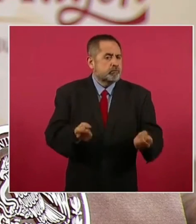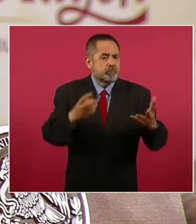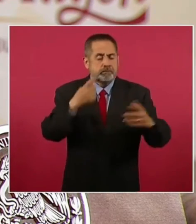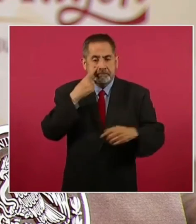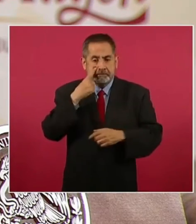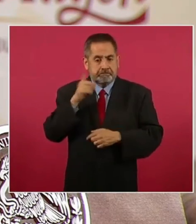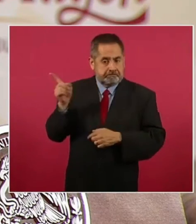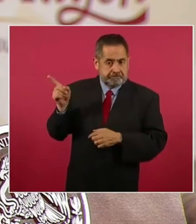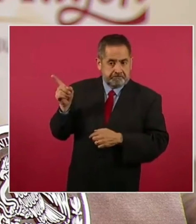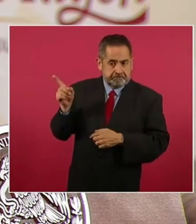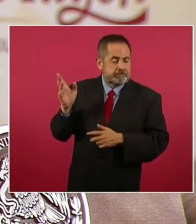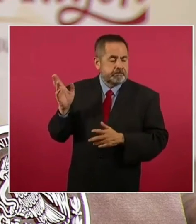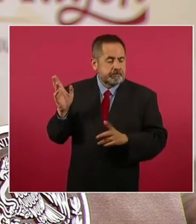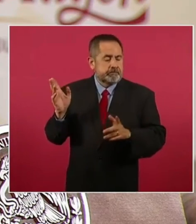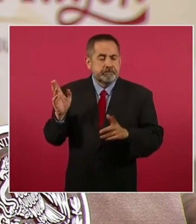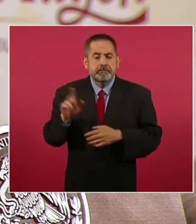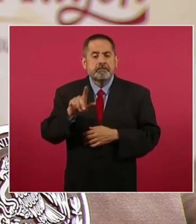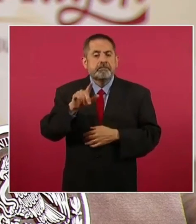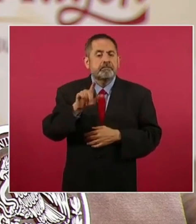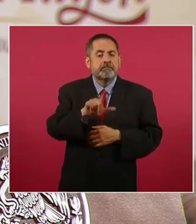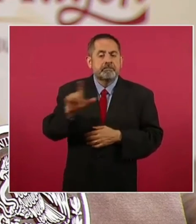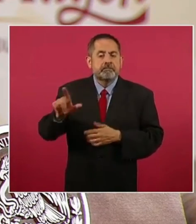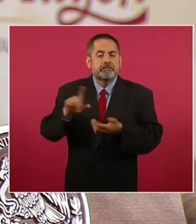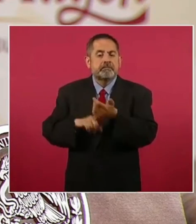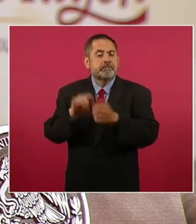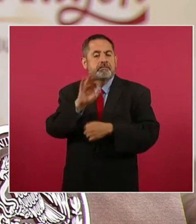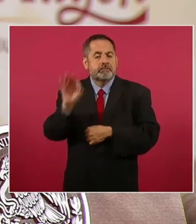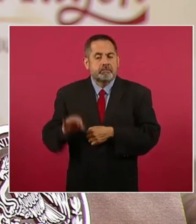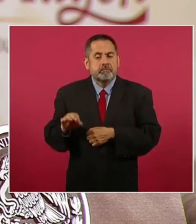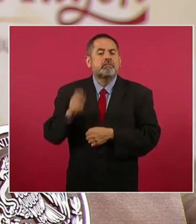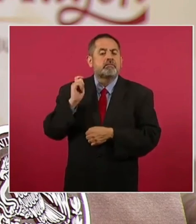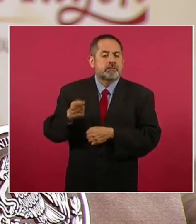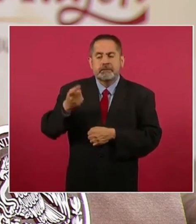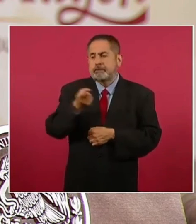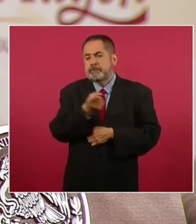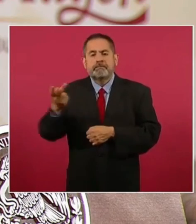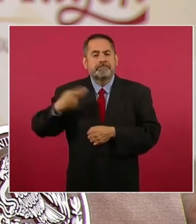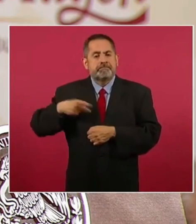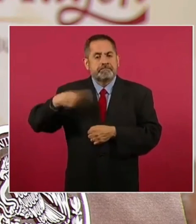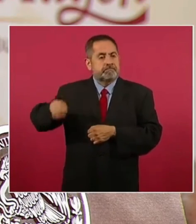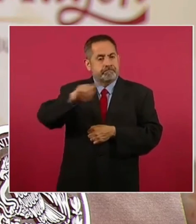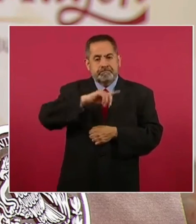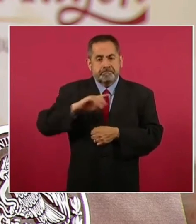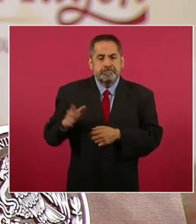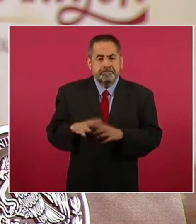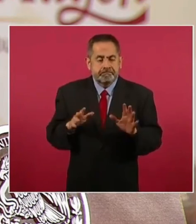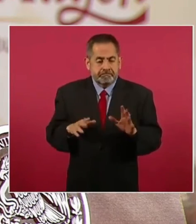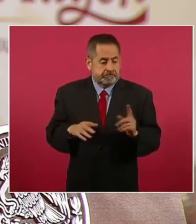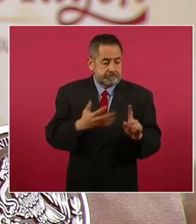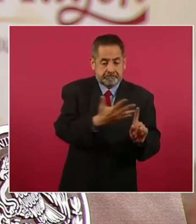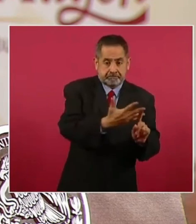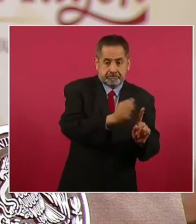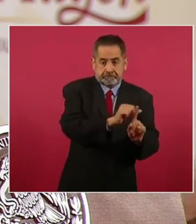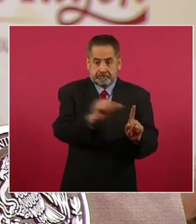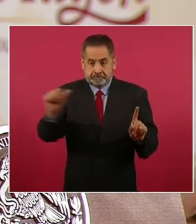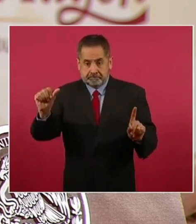el extremo izquierdo, este 77% corresponde a las personas que en toda la población de 5 años en adelante se